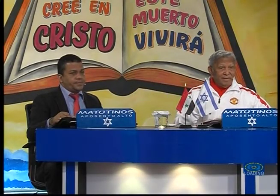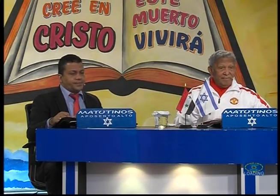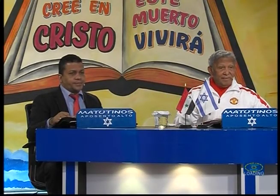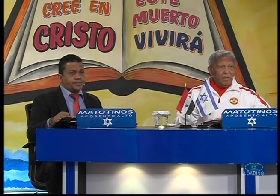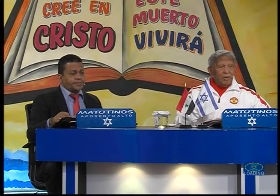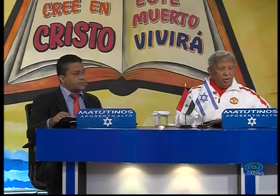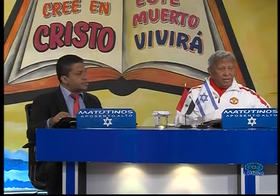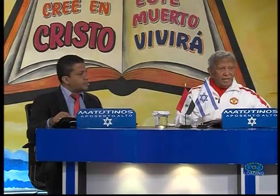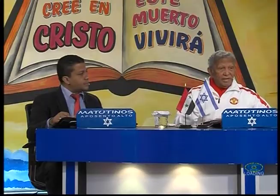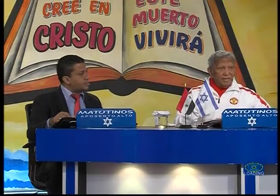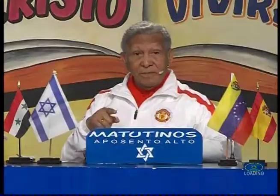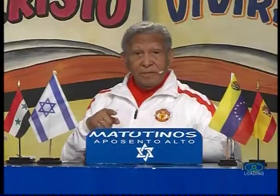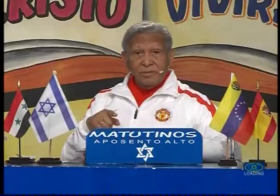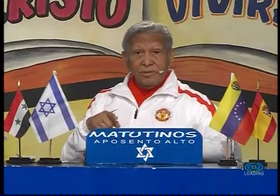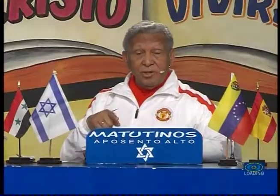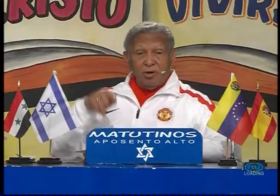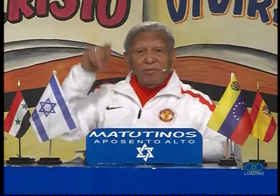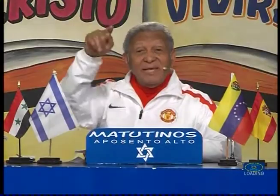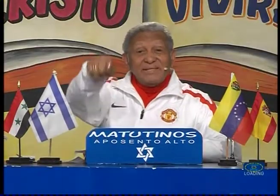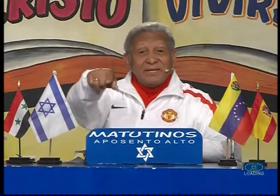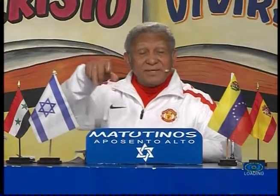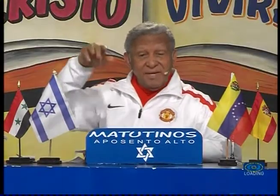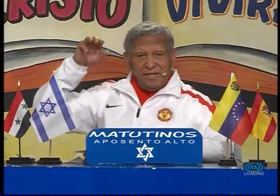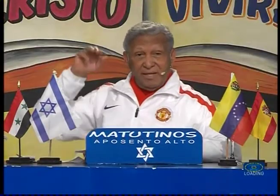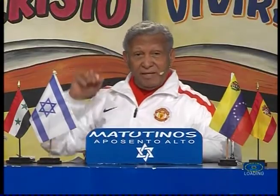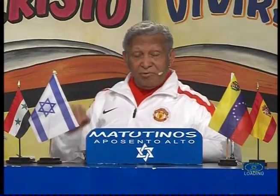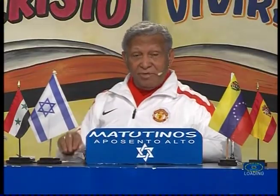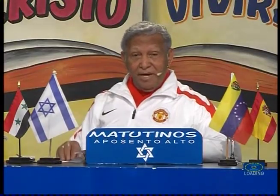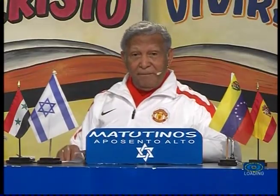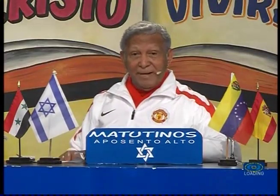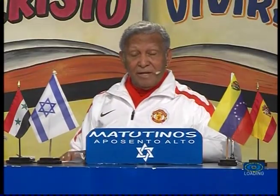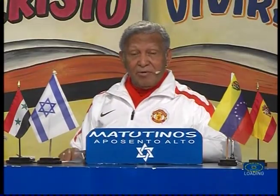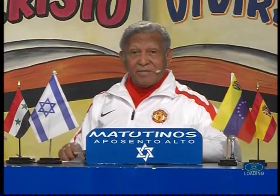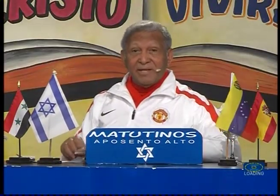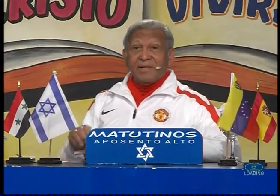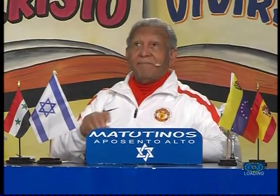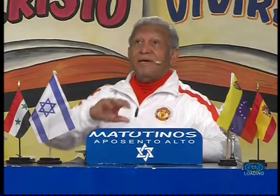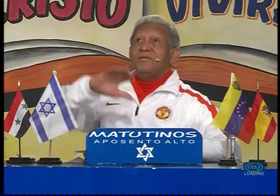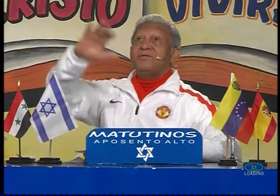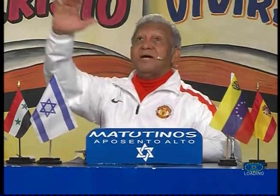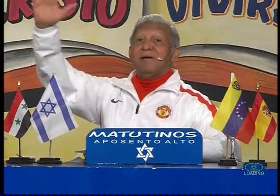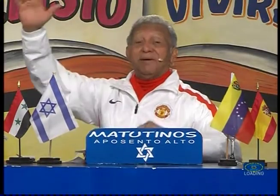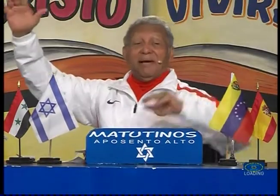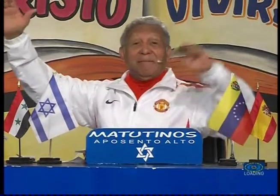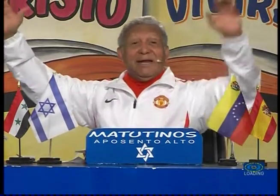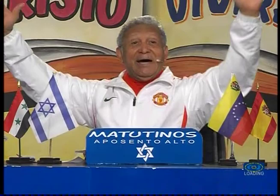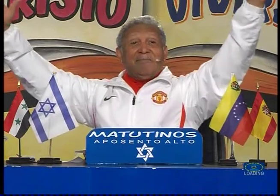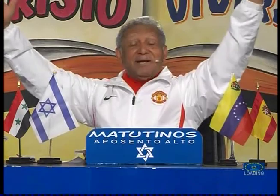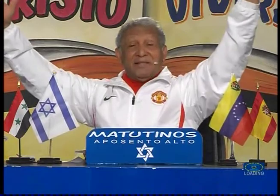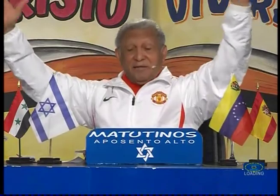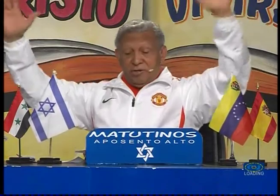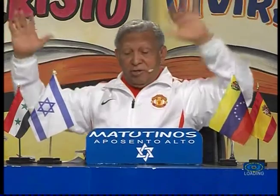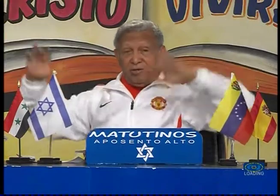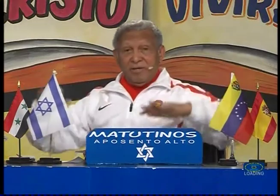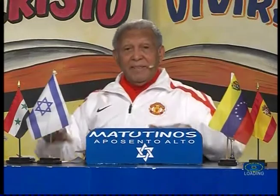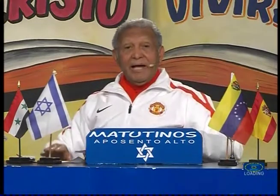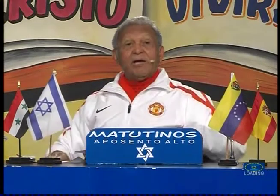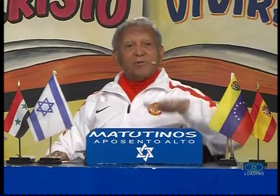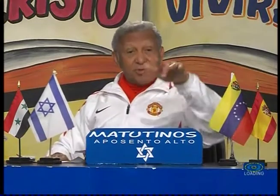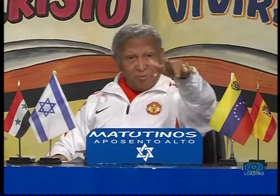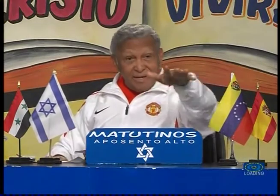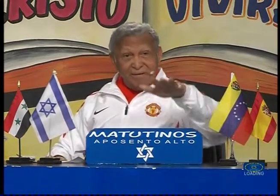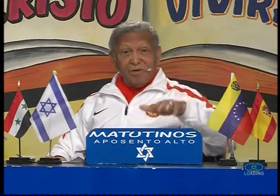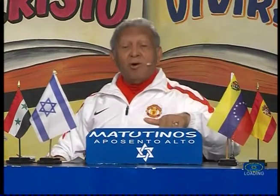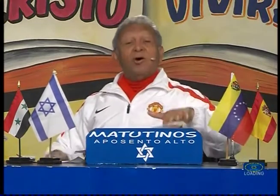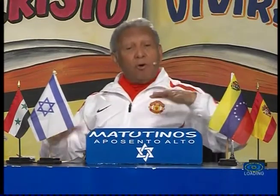soberbia, oiga, Dios necesita de usted para que usted también lleve la palabra de Dios a